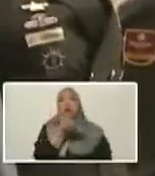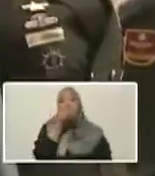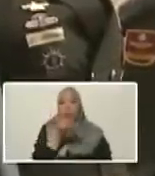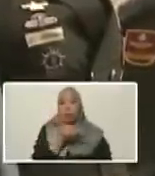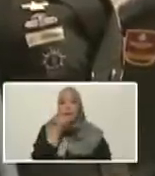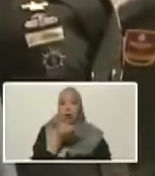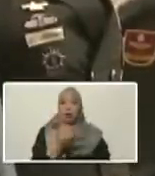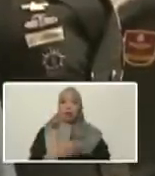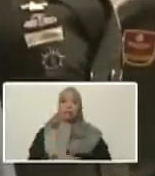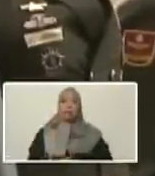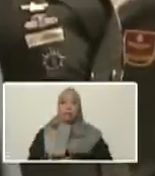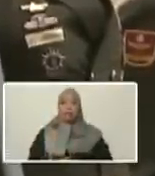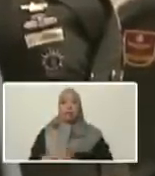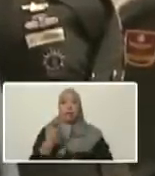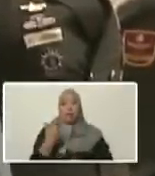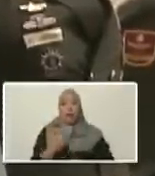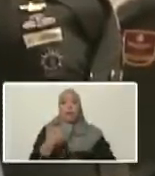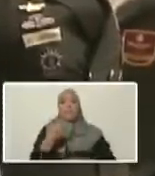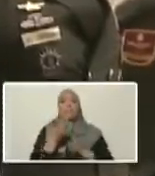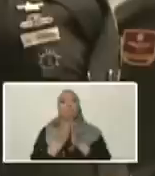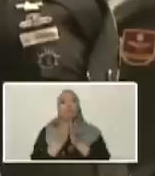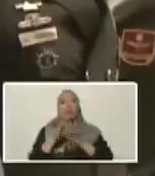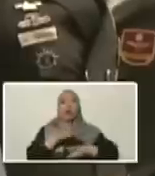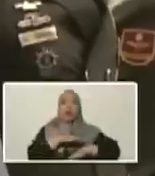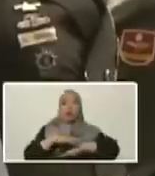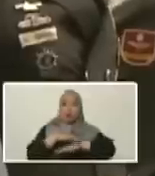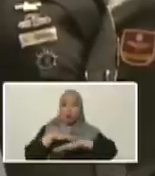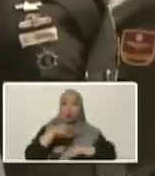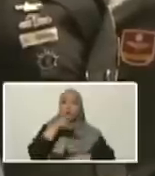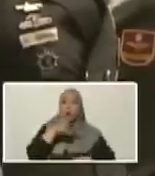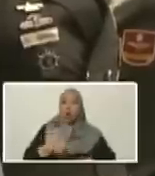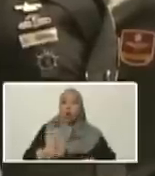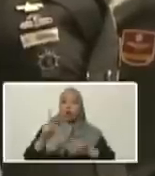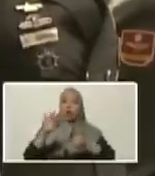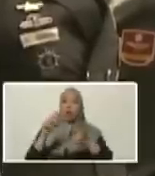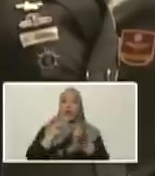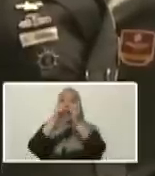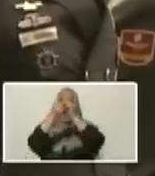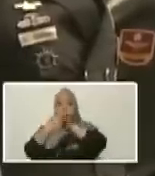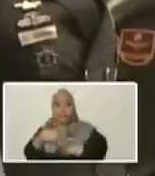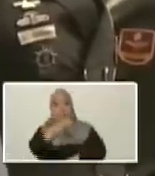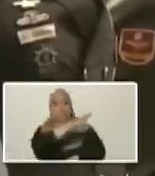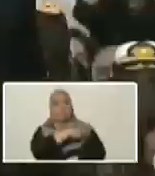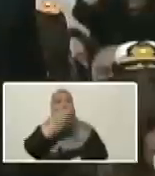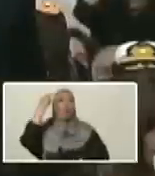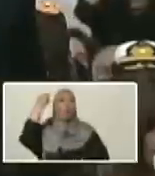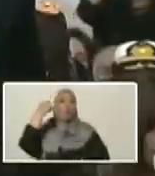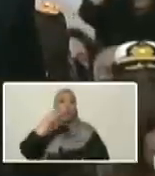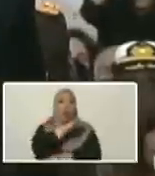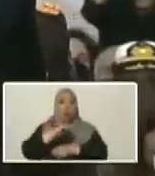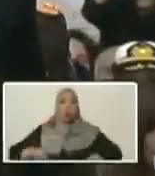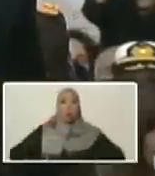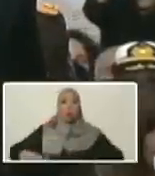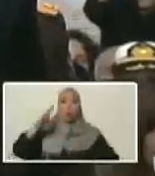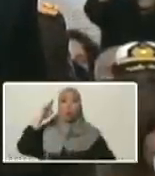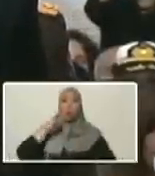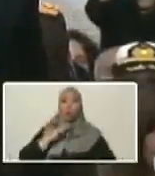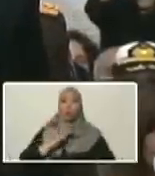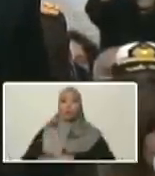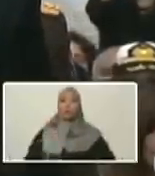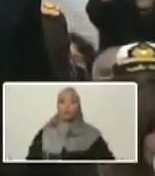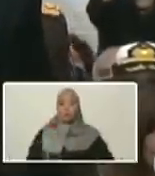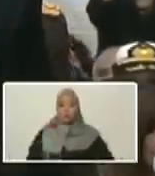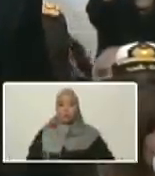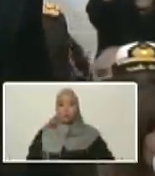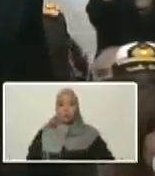tardes. Solicito su autorización para ascender al grado general de división de la Guardia Nacional Bolivariana. Por autoridad